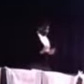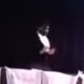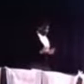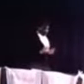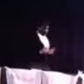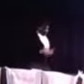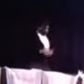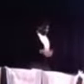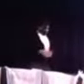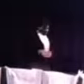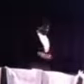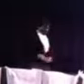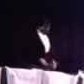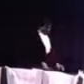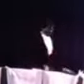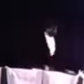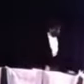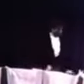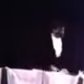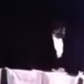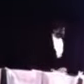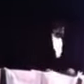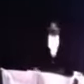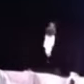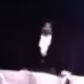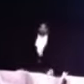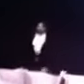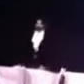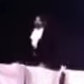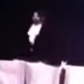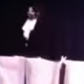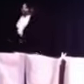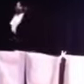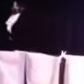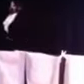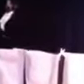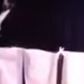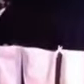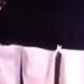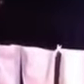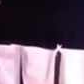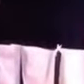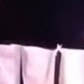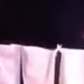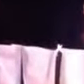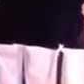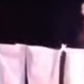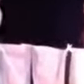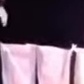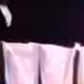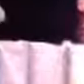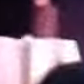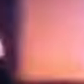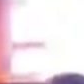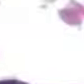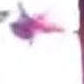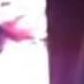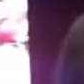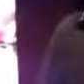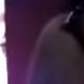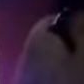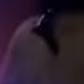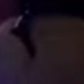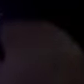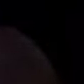estas conquistas breves, pequeñas o gigantes, con el correr del tiempo, hagan posible esta lucha, la continuidad